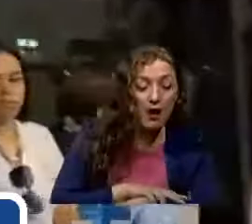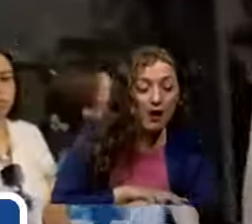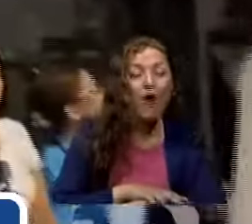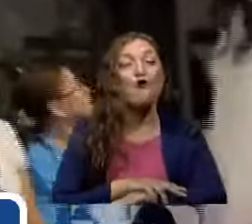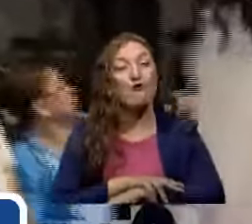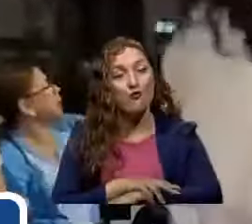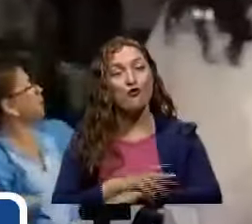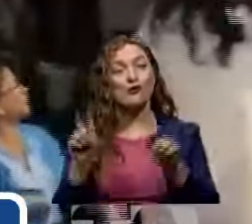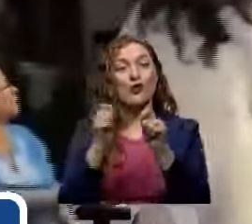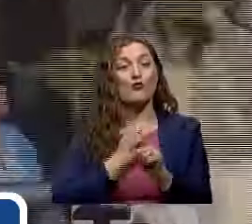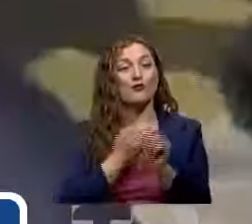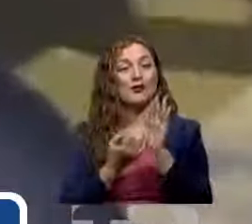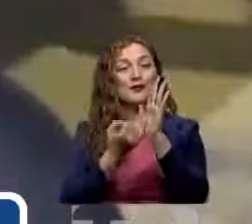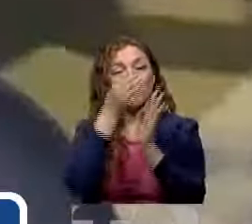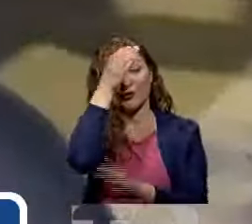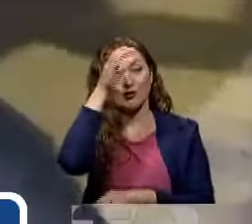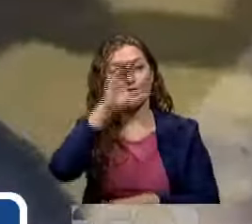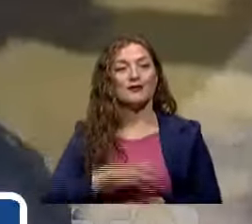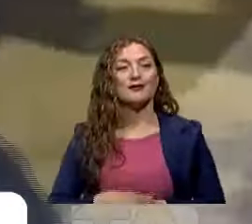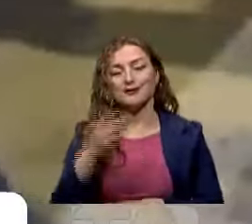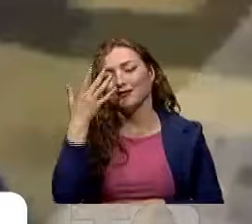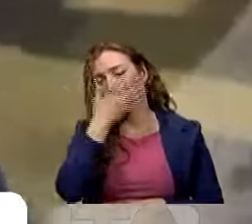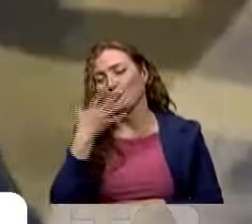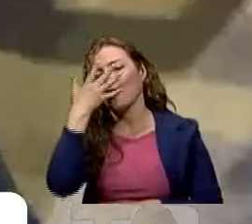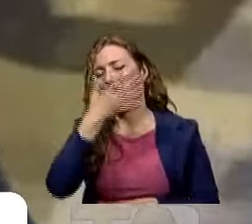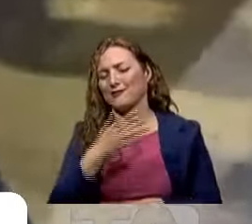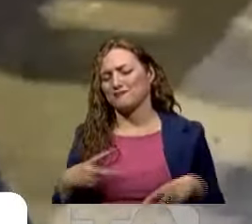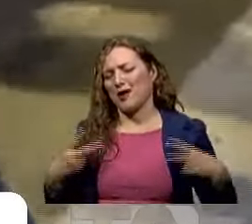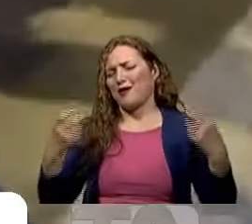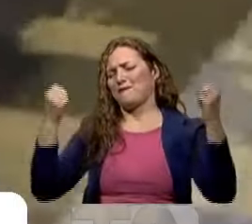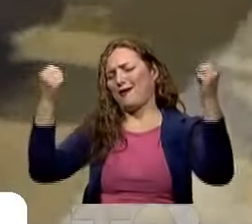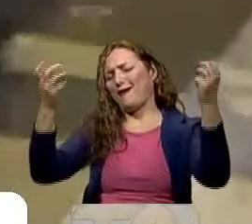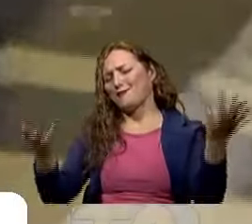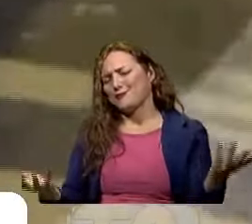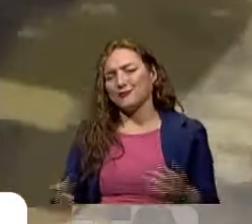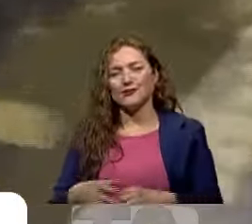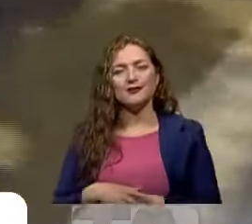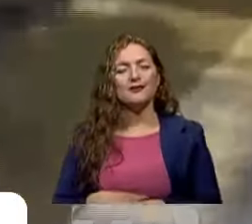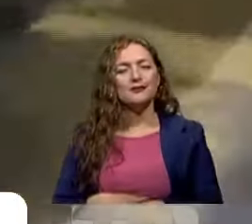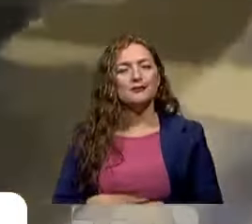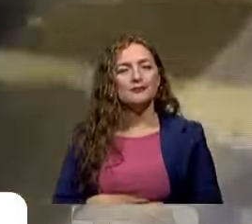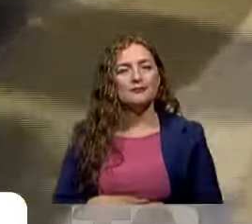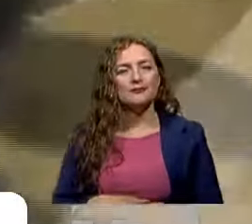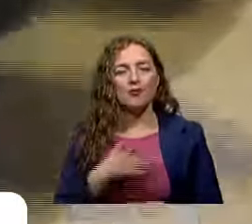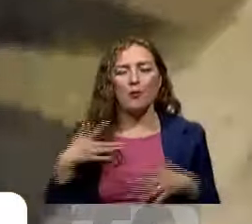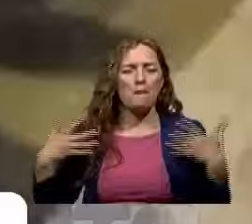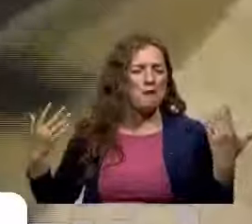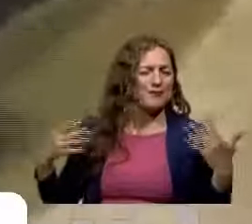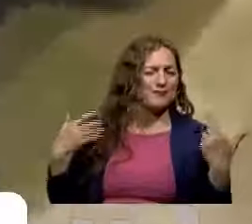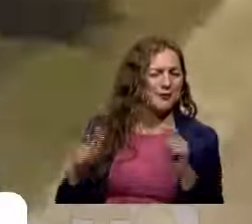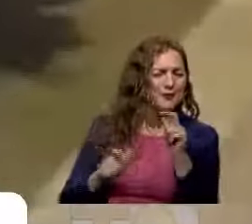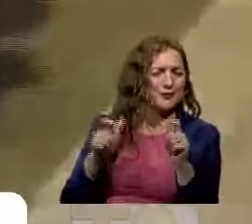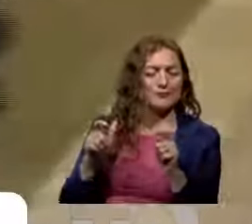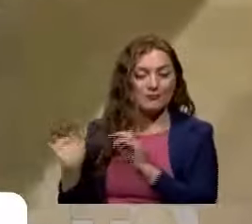celebrar sus raíces culturales. Esmeralda pues vive y se ha demostrado la algarabía, cómo la gente